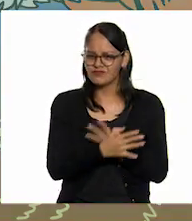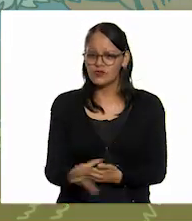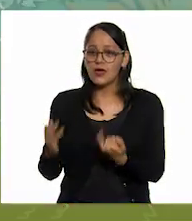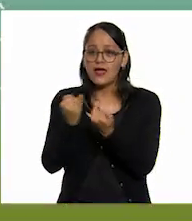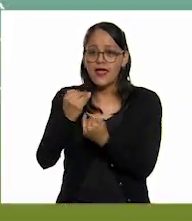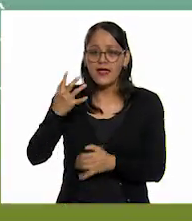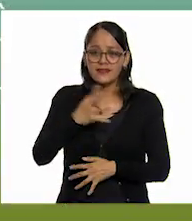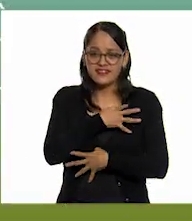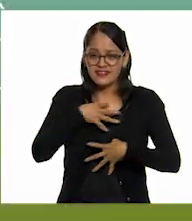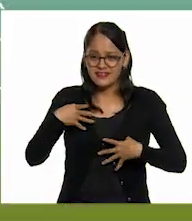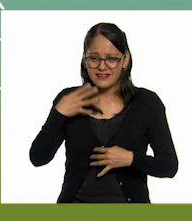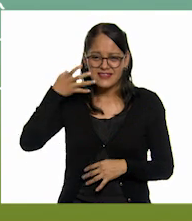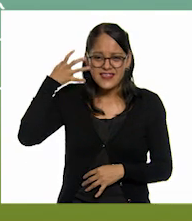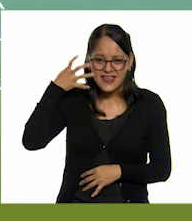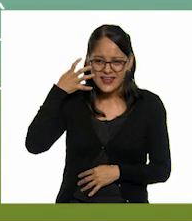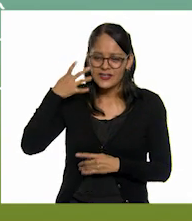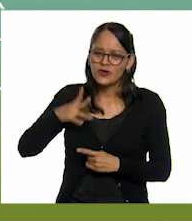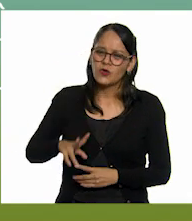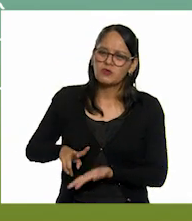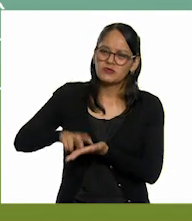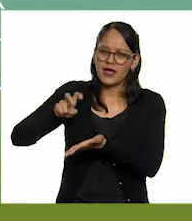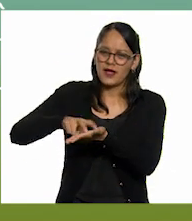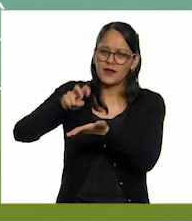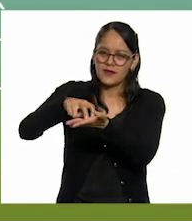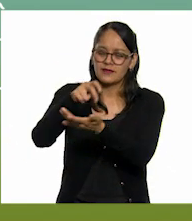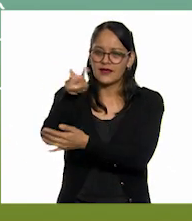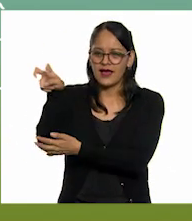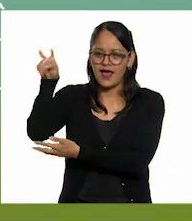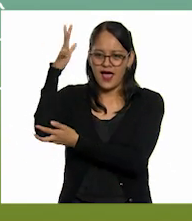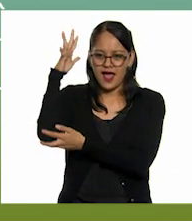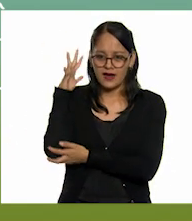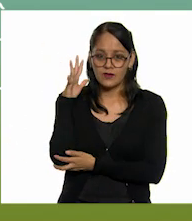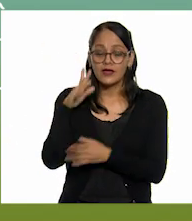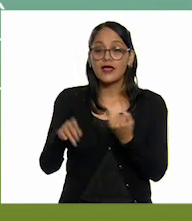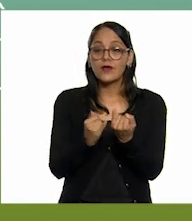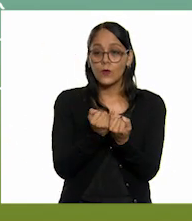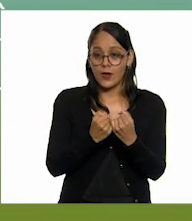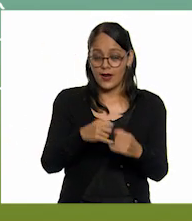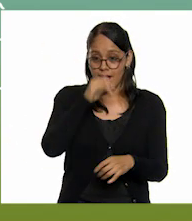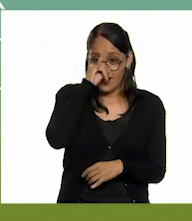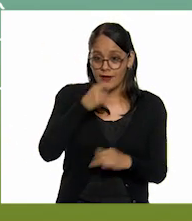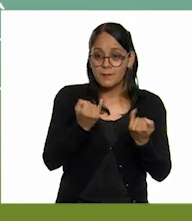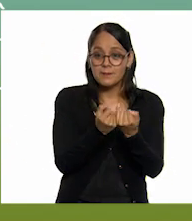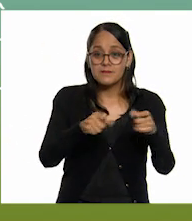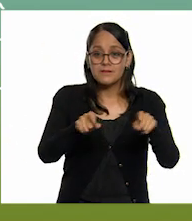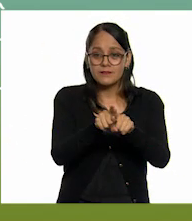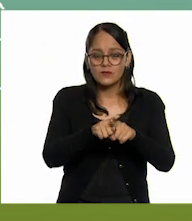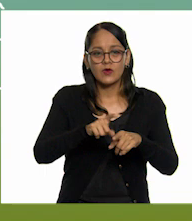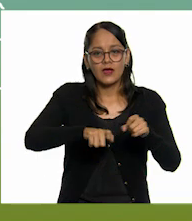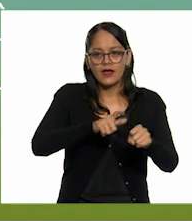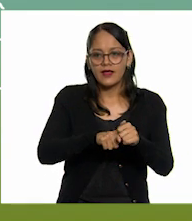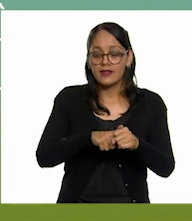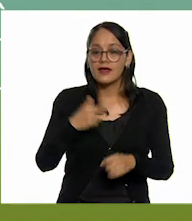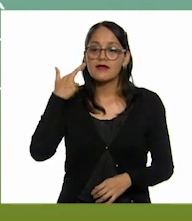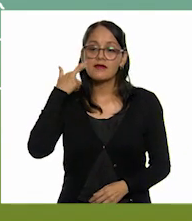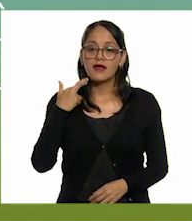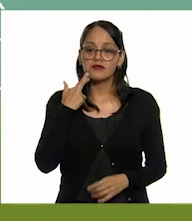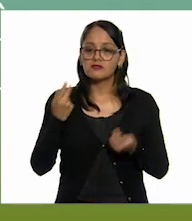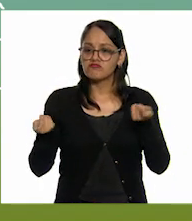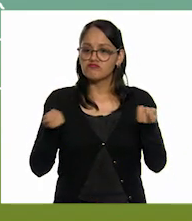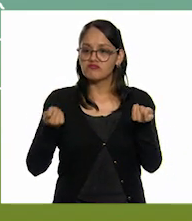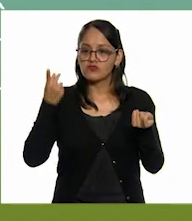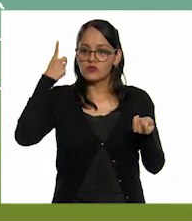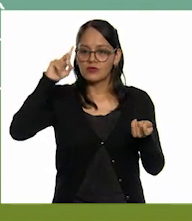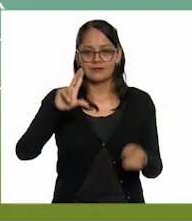el hipopótamo volver a su casa. Desde entonces, los ratones dejaron de ser los amos de la tierra y